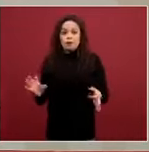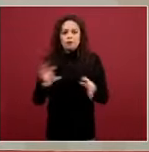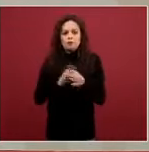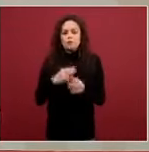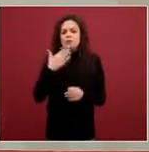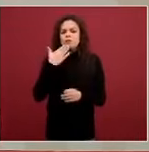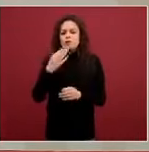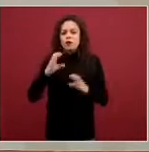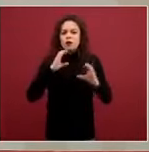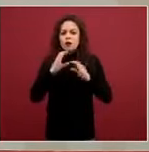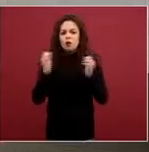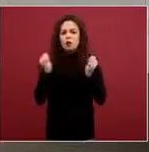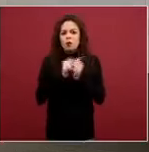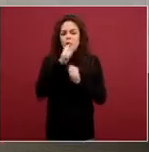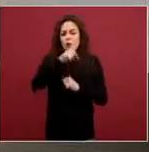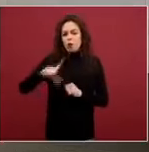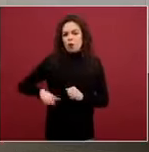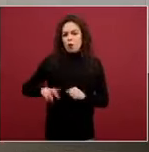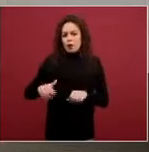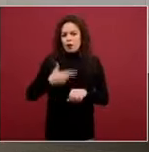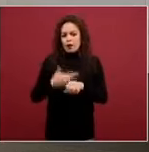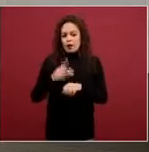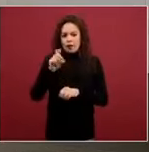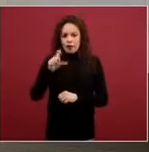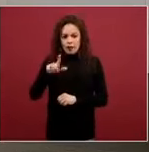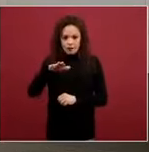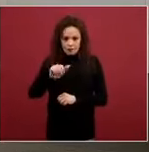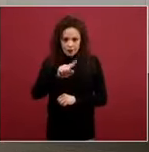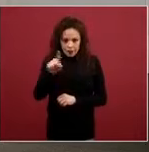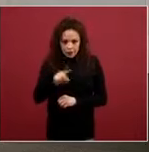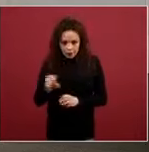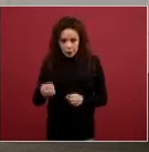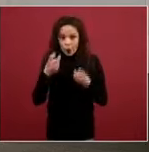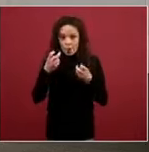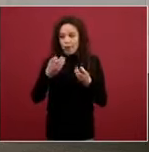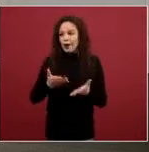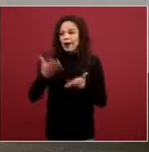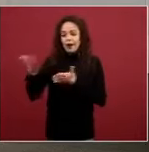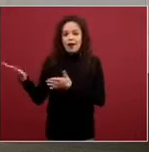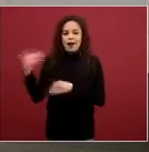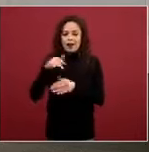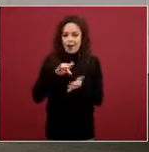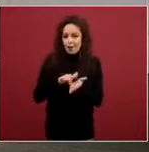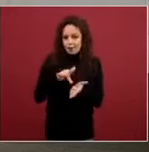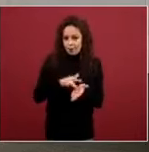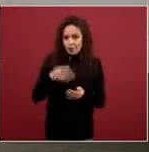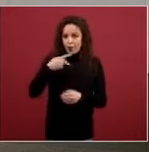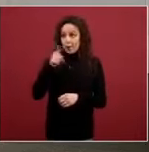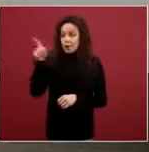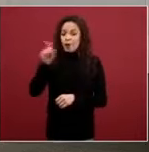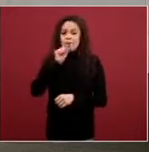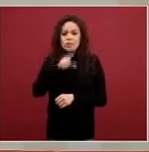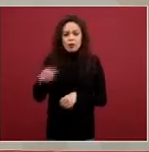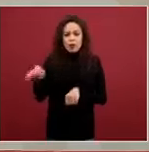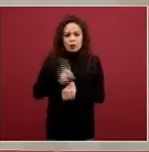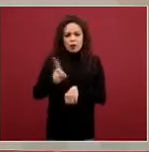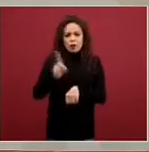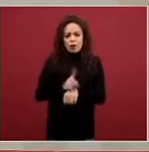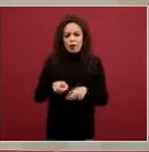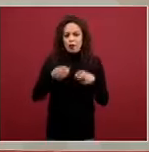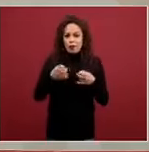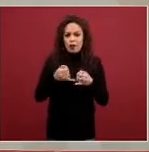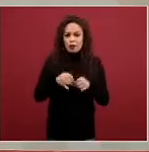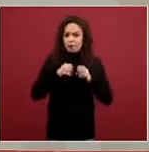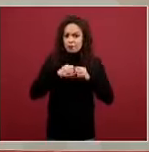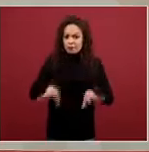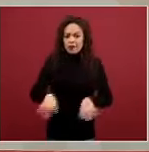ya fue de hecho nuestro primer modelo de coordinación. Pero entonces la información que ella misma presenta todos los días es la información de la zona metropolitana.